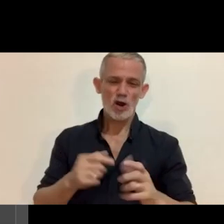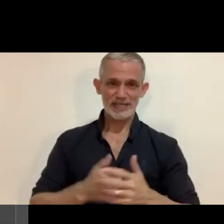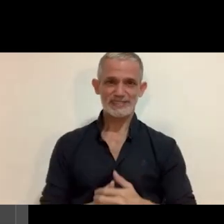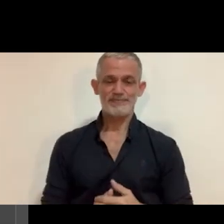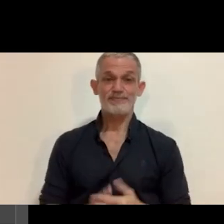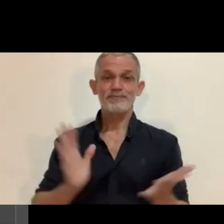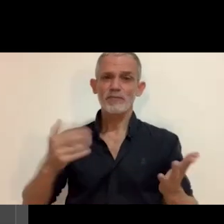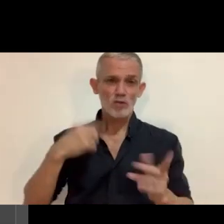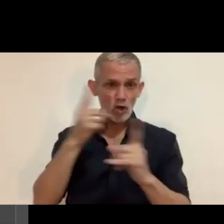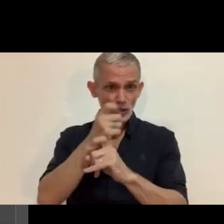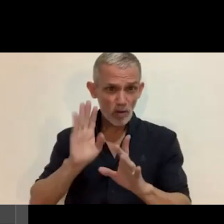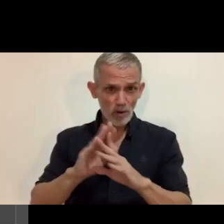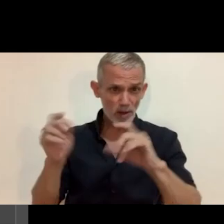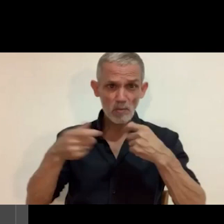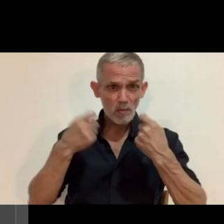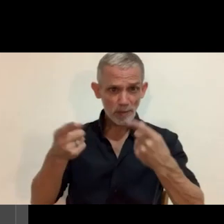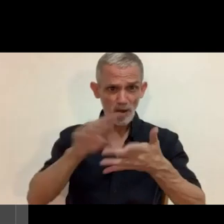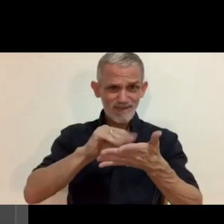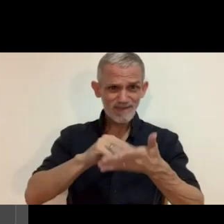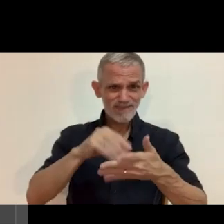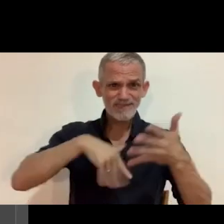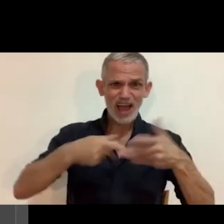yo no tengo problema de pasarles el fallo del Tribunal